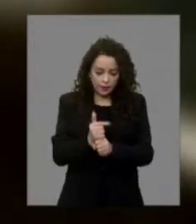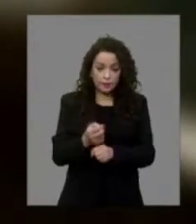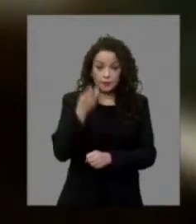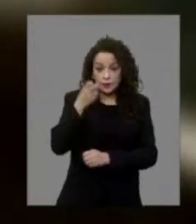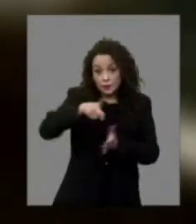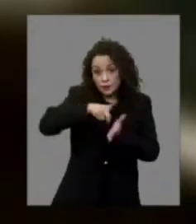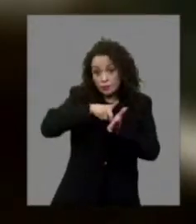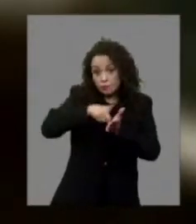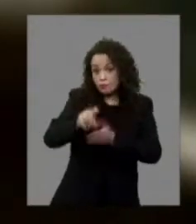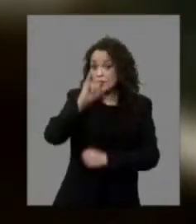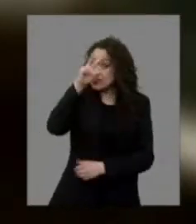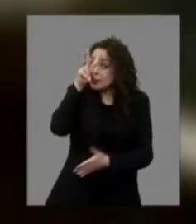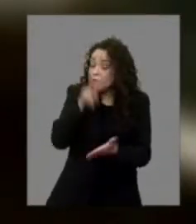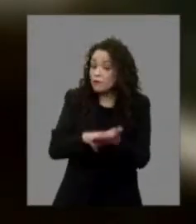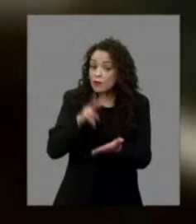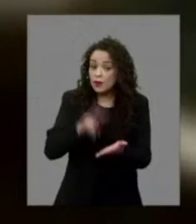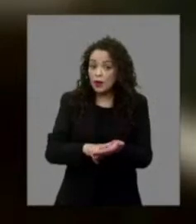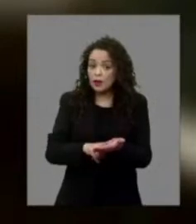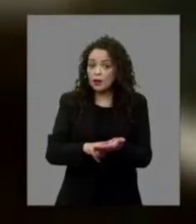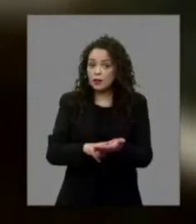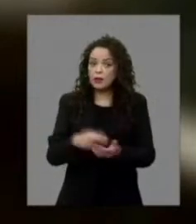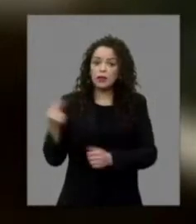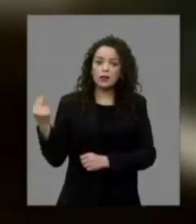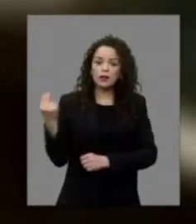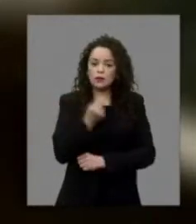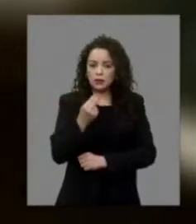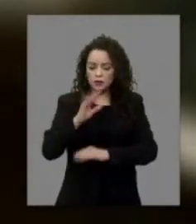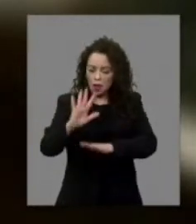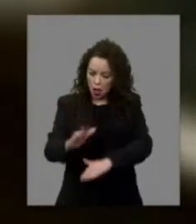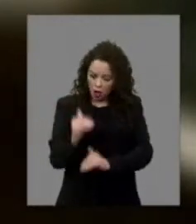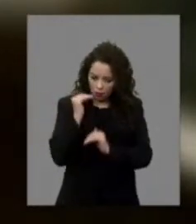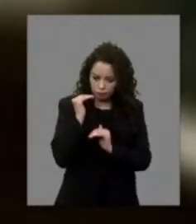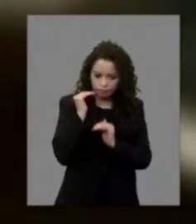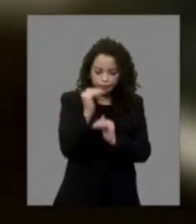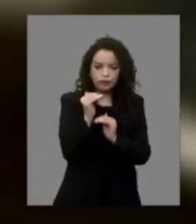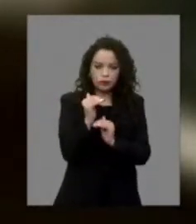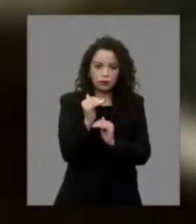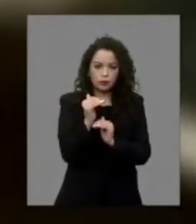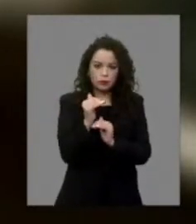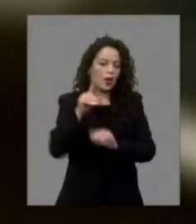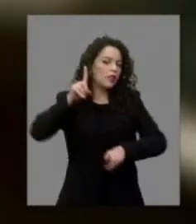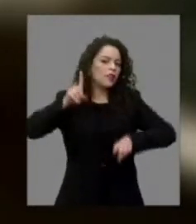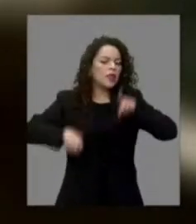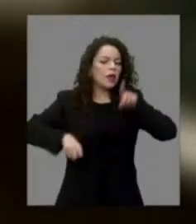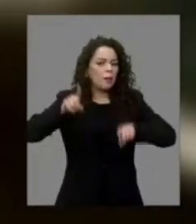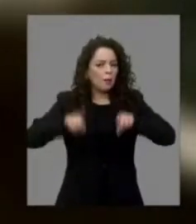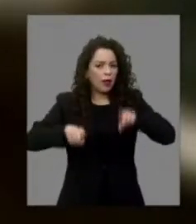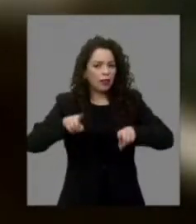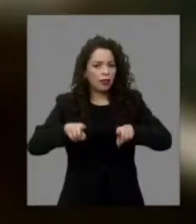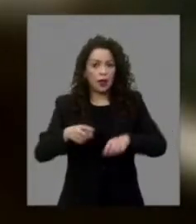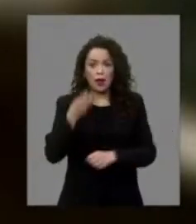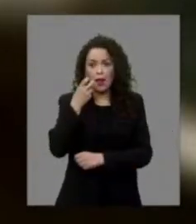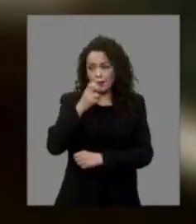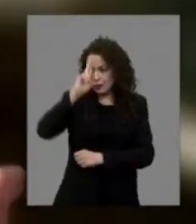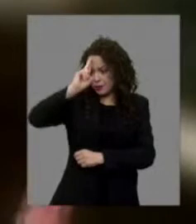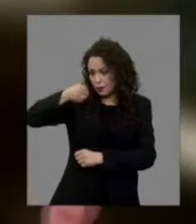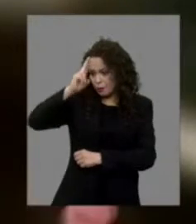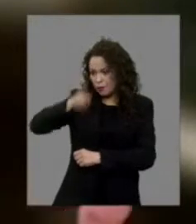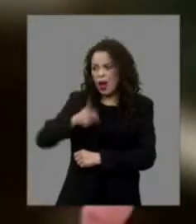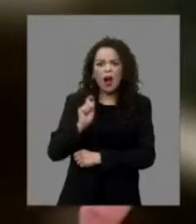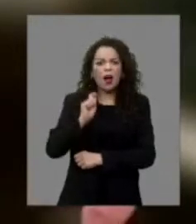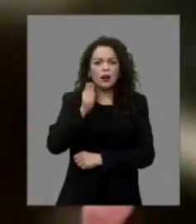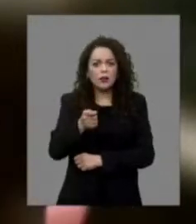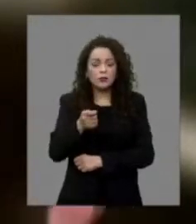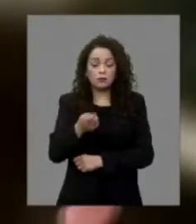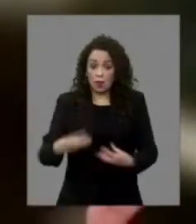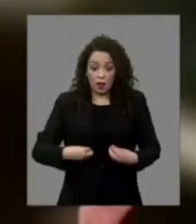de ese derecho debe estar limitado en ciertos casos. Y esos casos o esas restricciones obedecen a la realidad